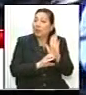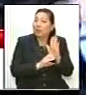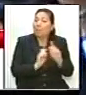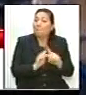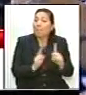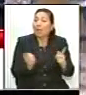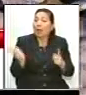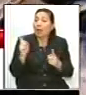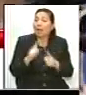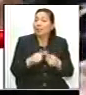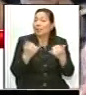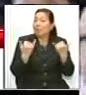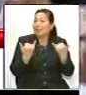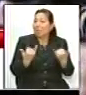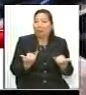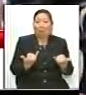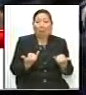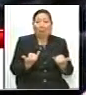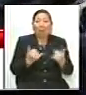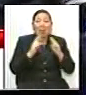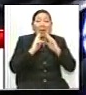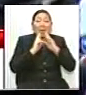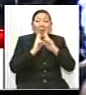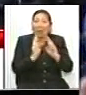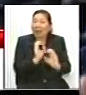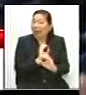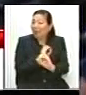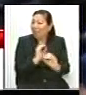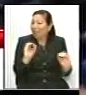pero hasta el día de hoy no se ha respondido.